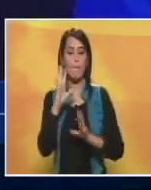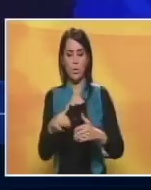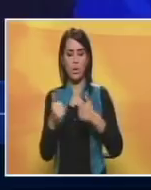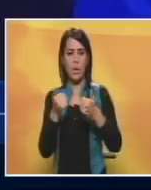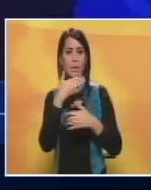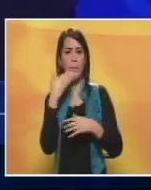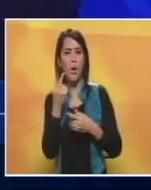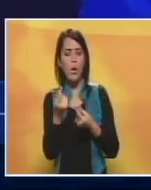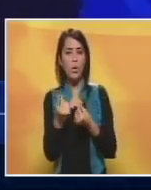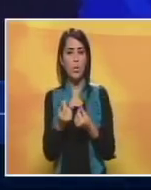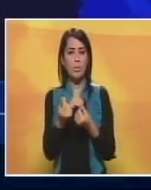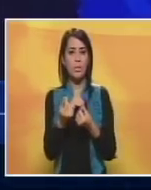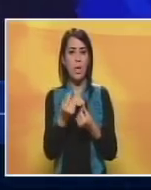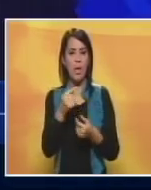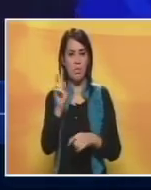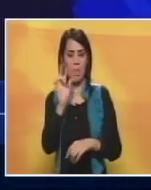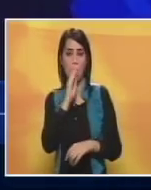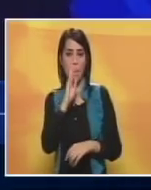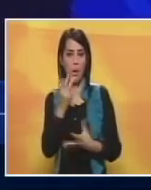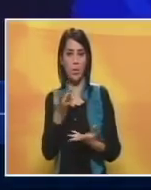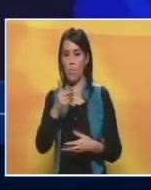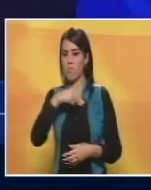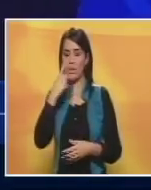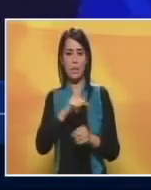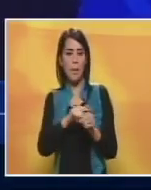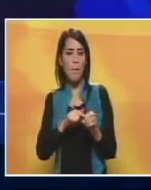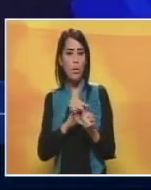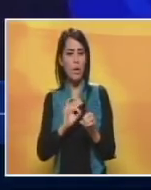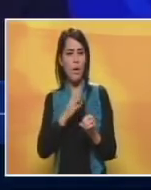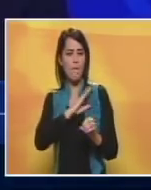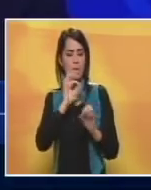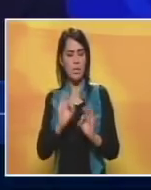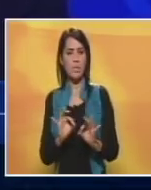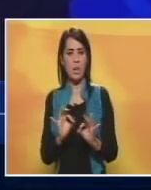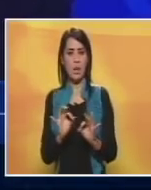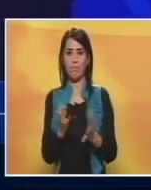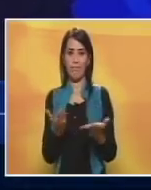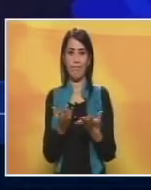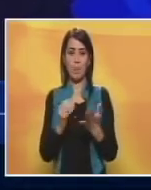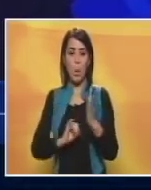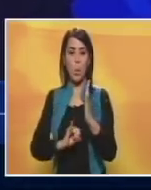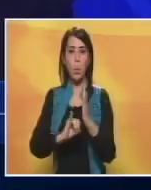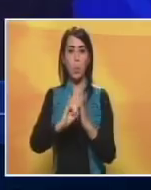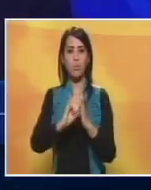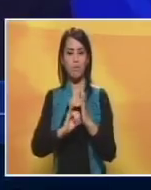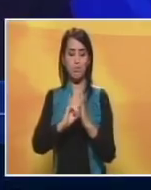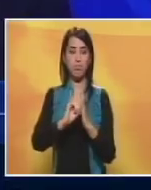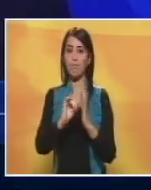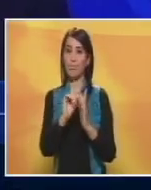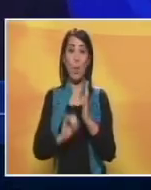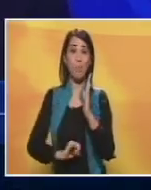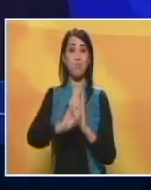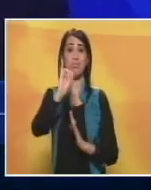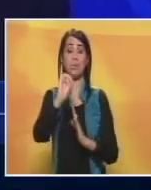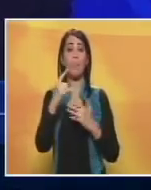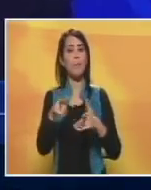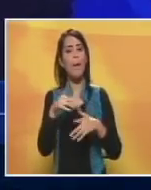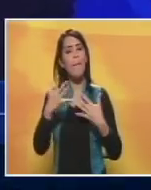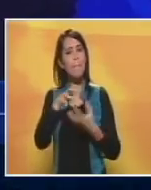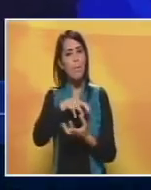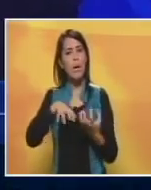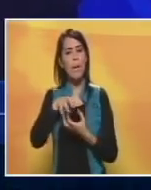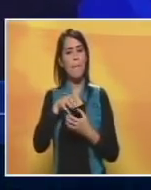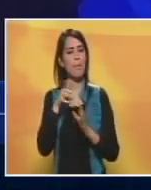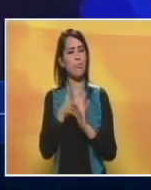Banco Central, tú no vas a poder tener una política monetaria, ni vas a poder frenar la hiperinflación, donde su principal problema, su